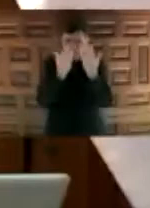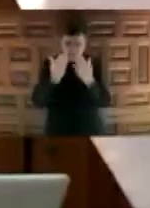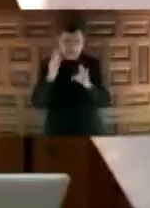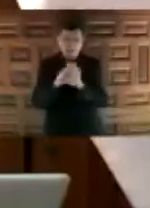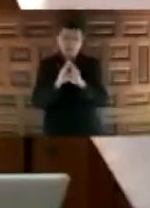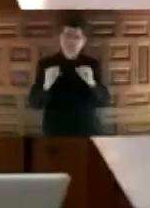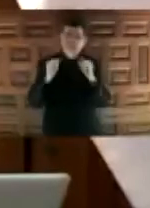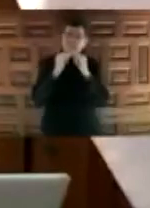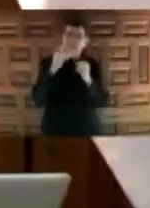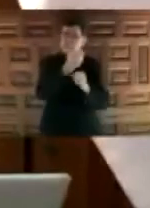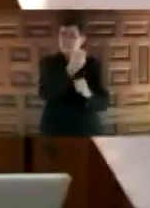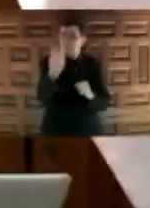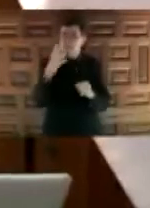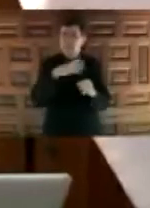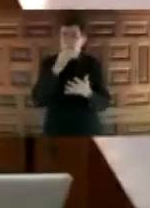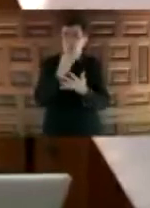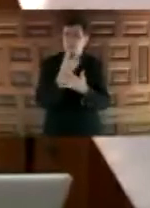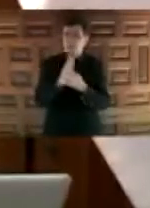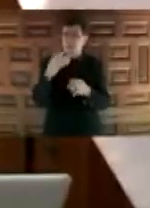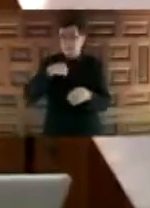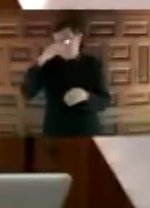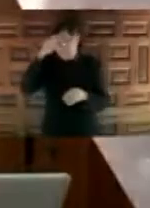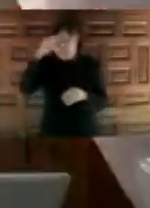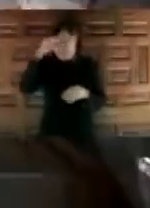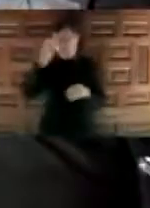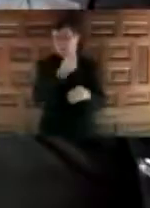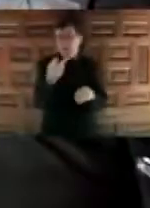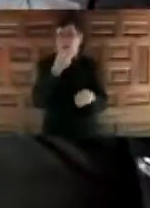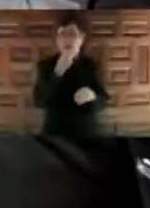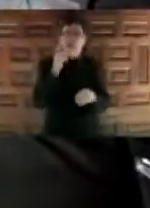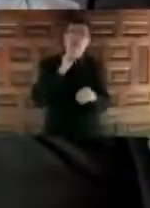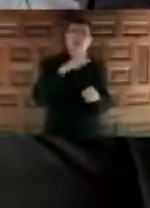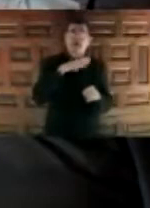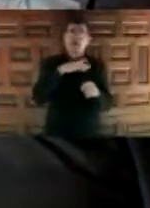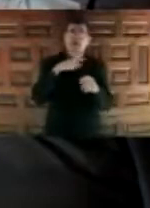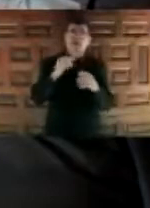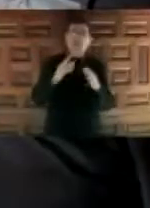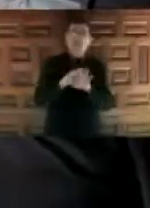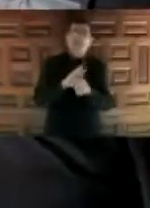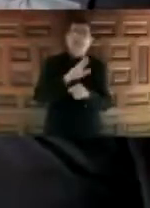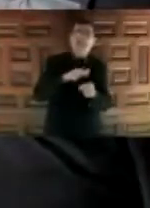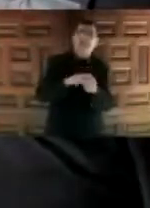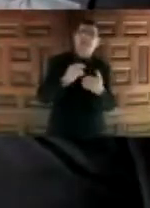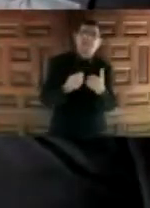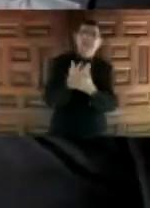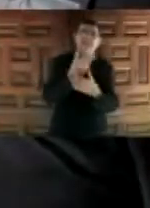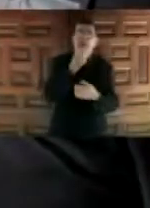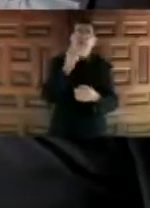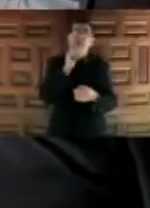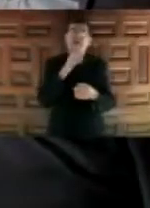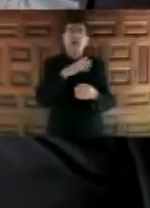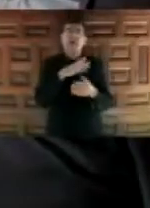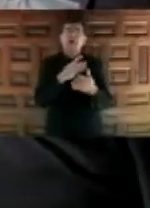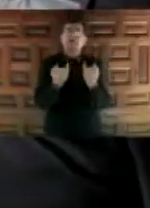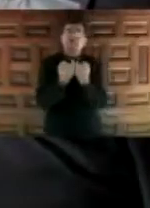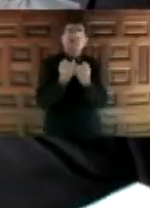o instituciones para que ellos vayan solamente pensando en que las y los jóvenes no tienen que salir de sus regiones. Las y los jóvenes tienen